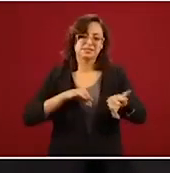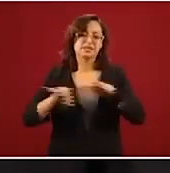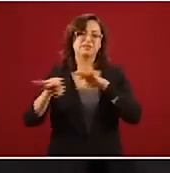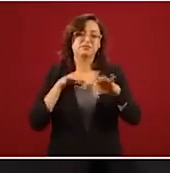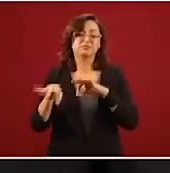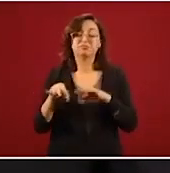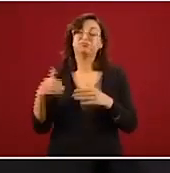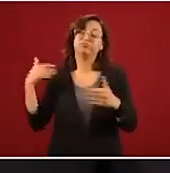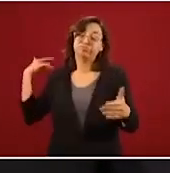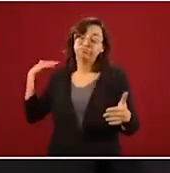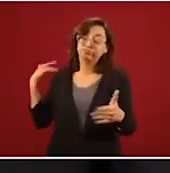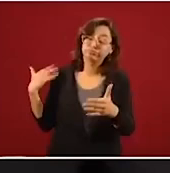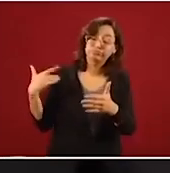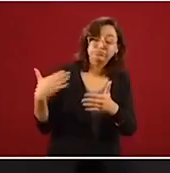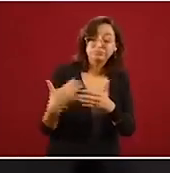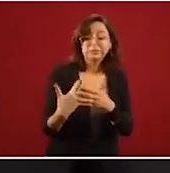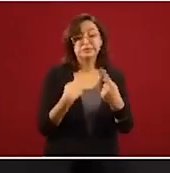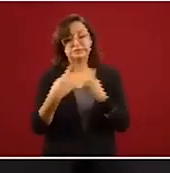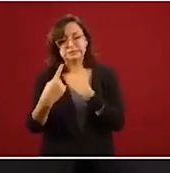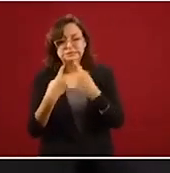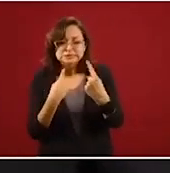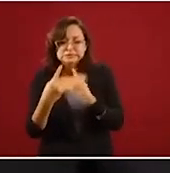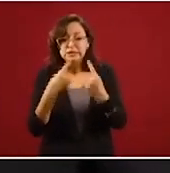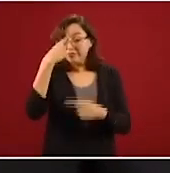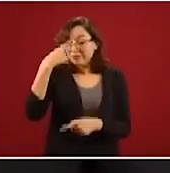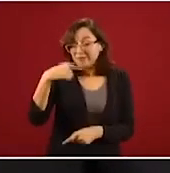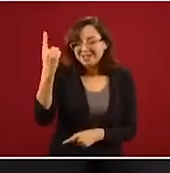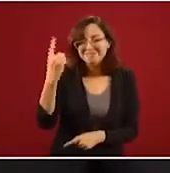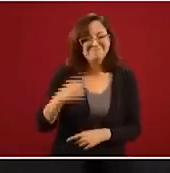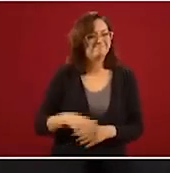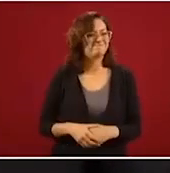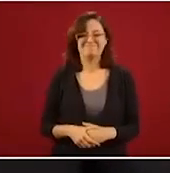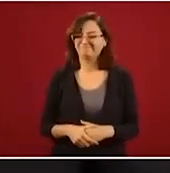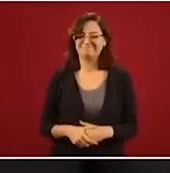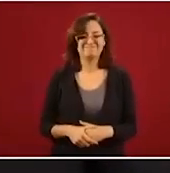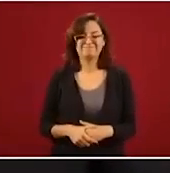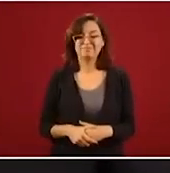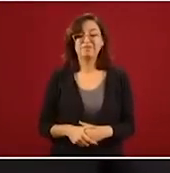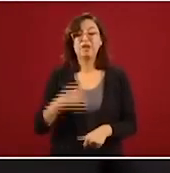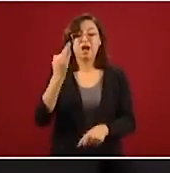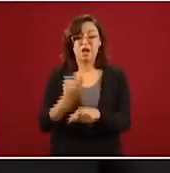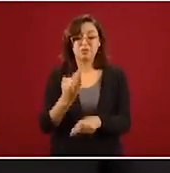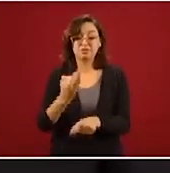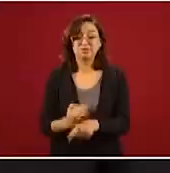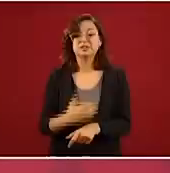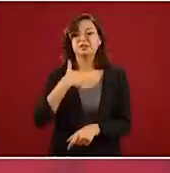tiempo y no fue fácil. Yo aquí quiero ahora